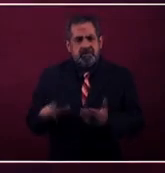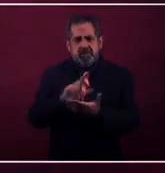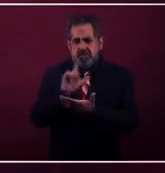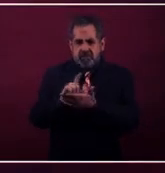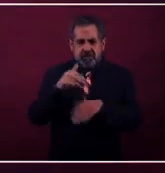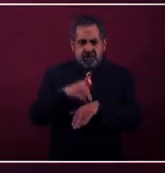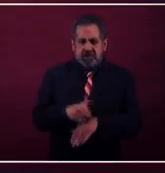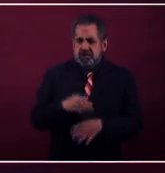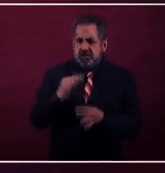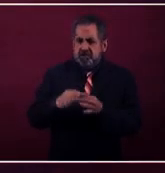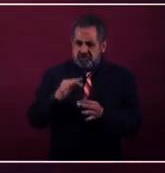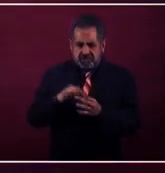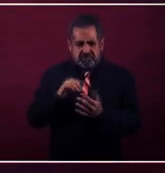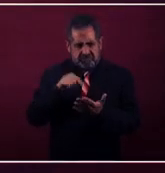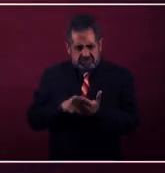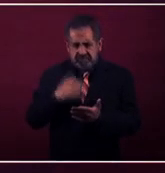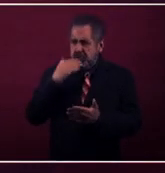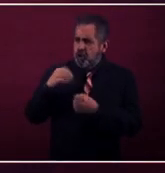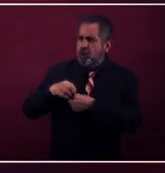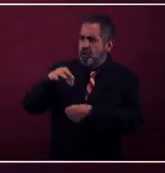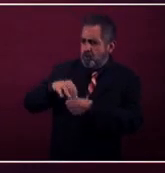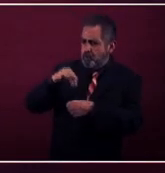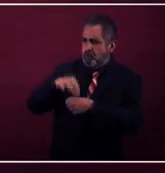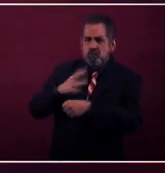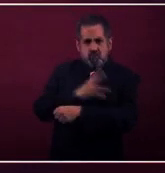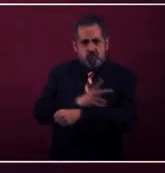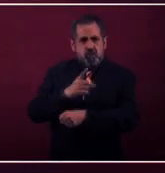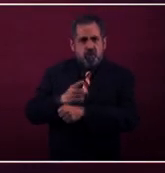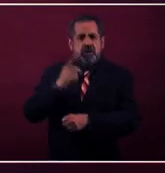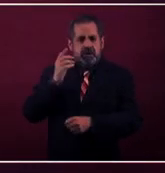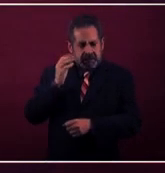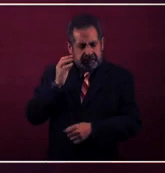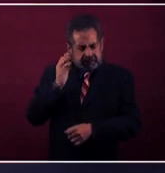legal, electoral, por la vía democrática.